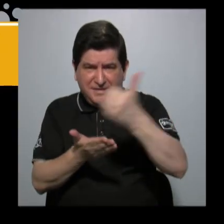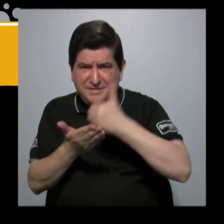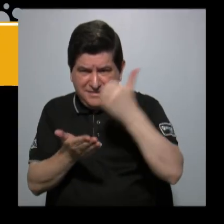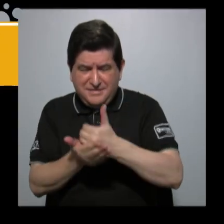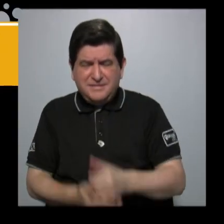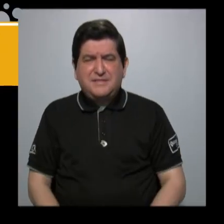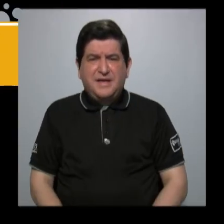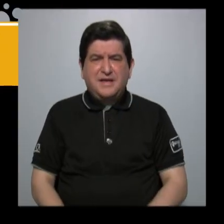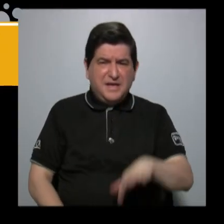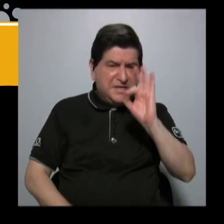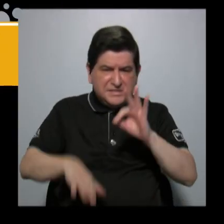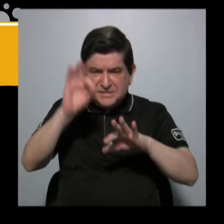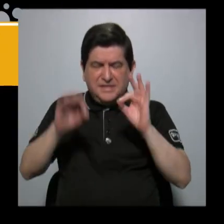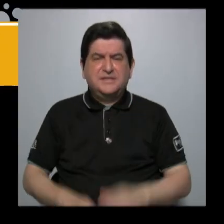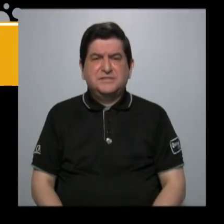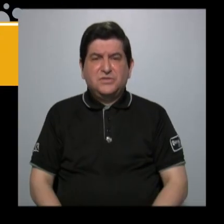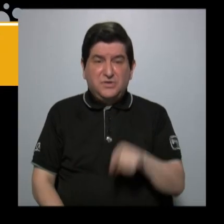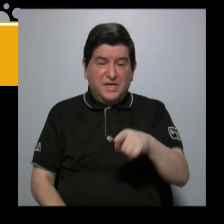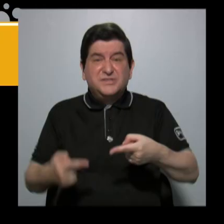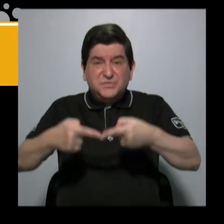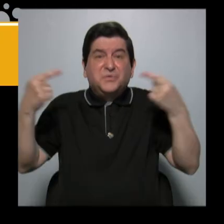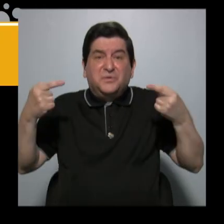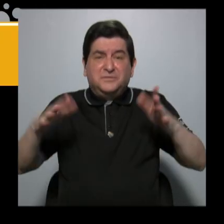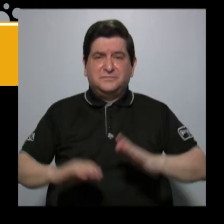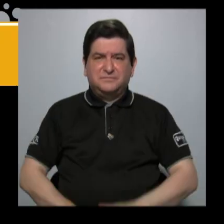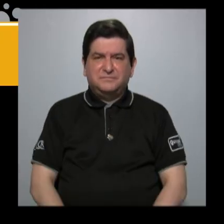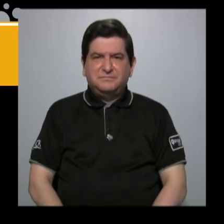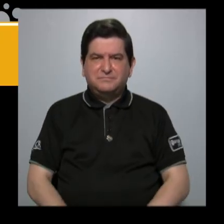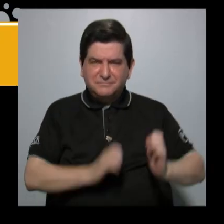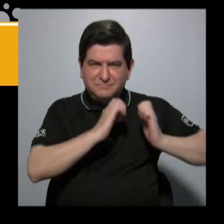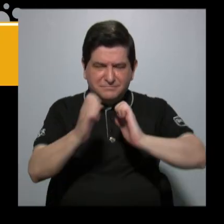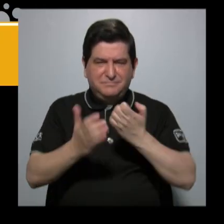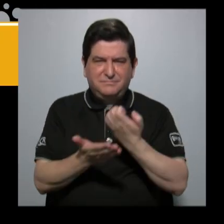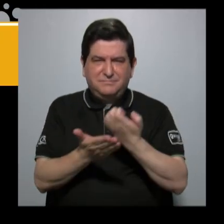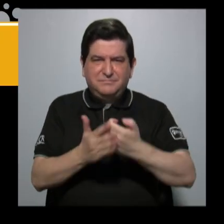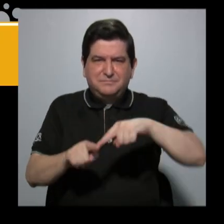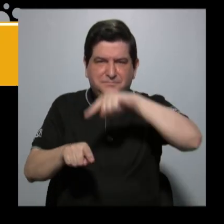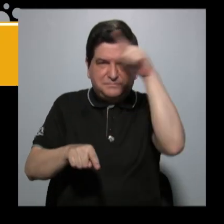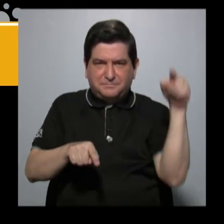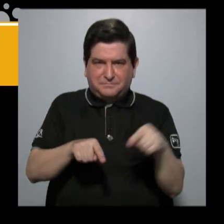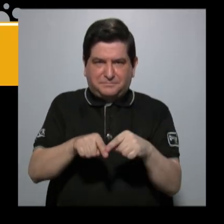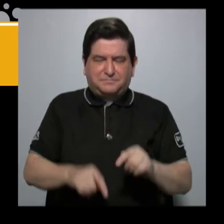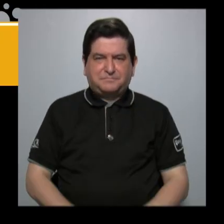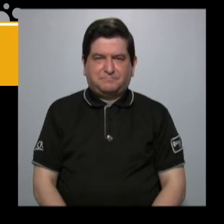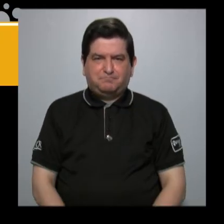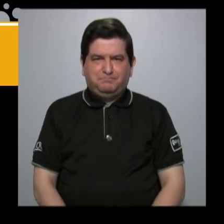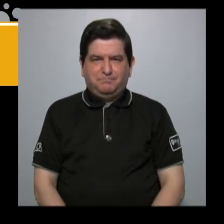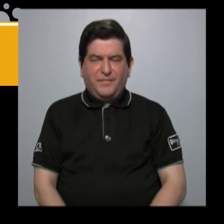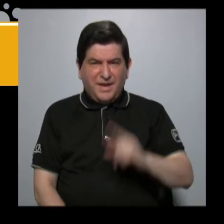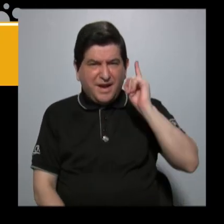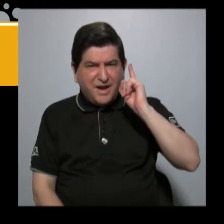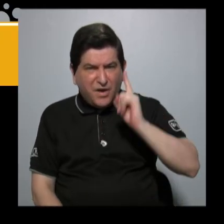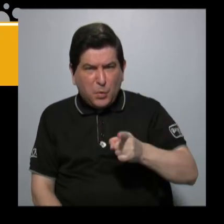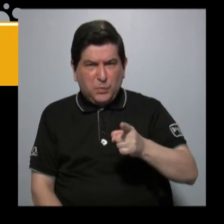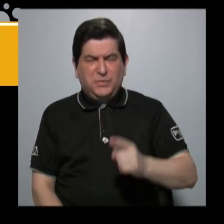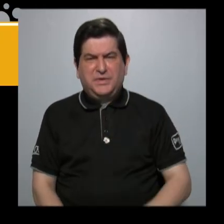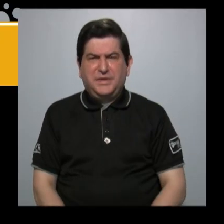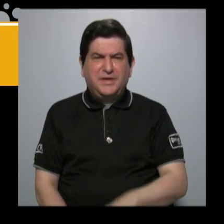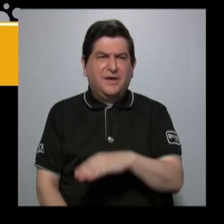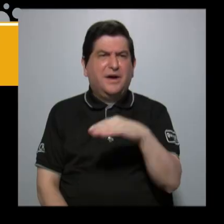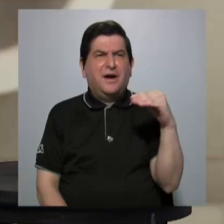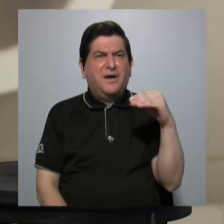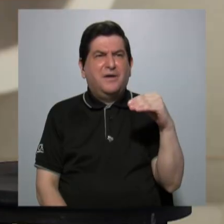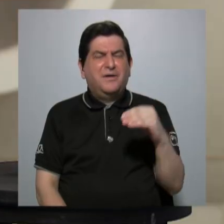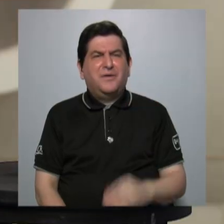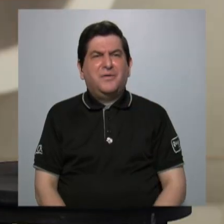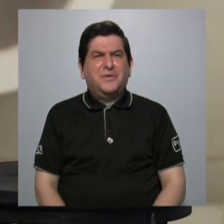el tratamiento, que va en contra porque la estrategia de economía circular fuerza, digámoslo así,